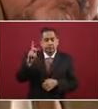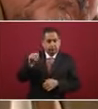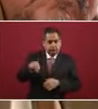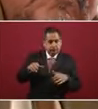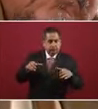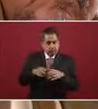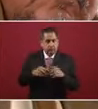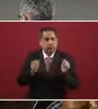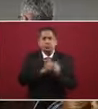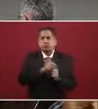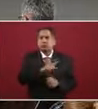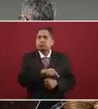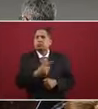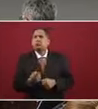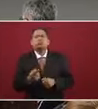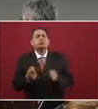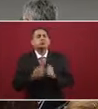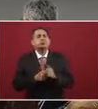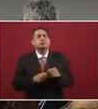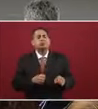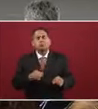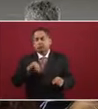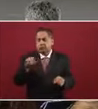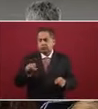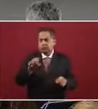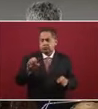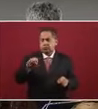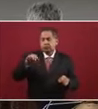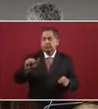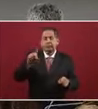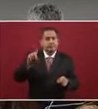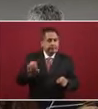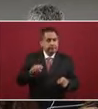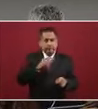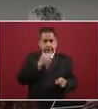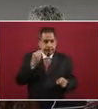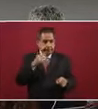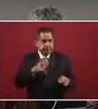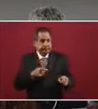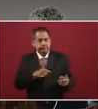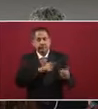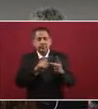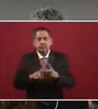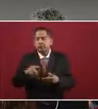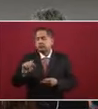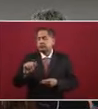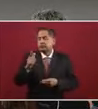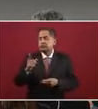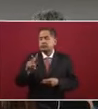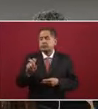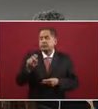a través de José Antonio Meade, y también está Salvador